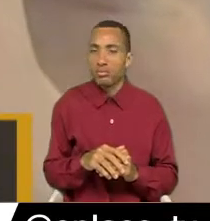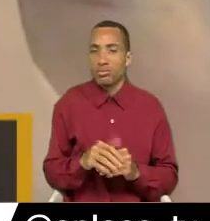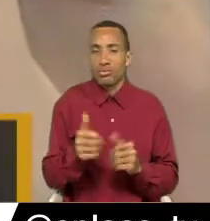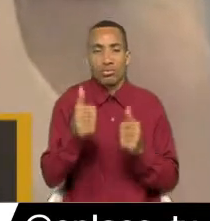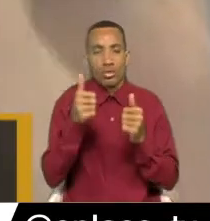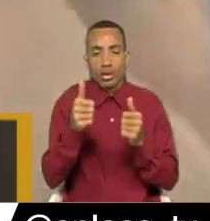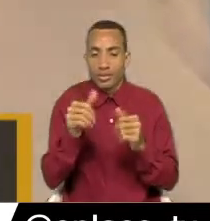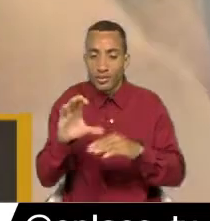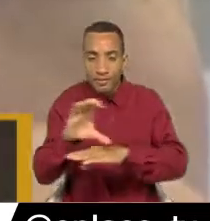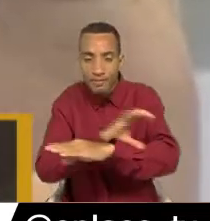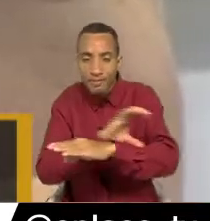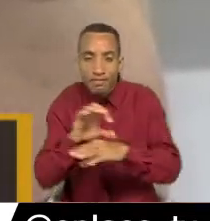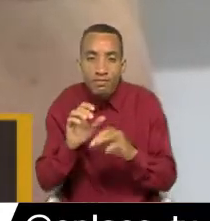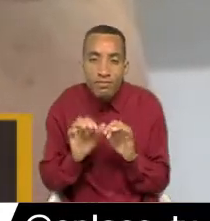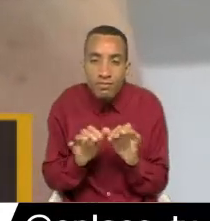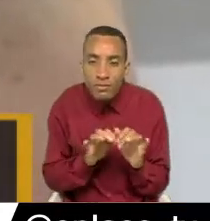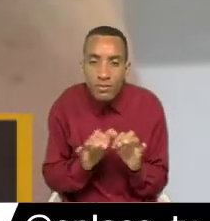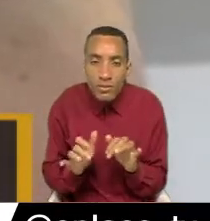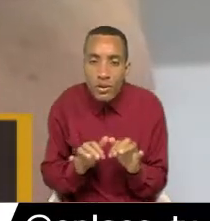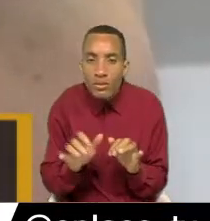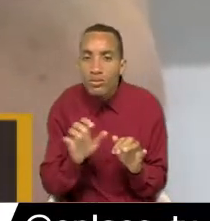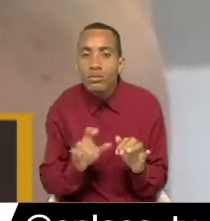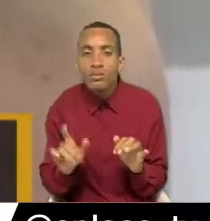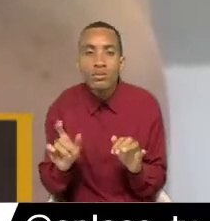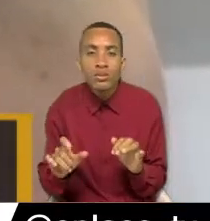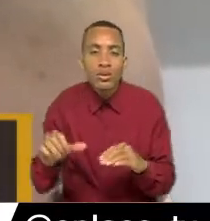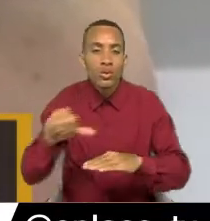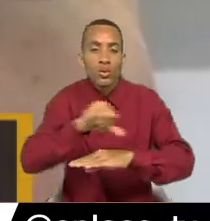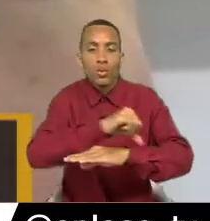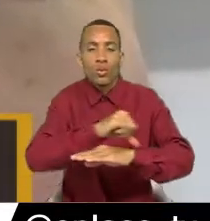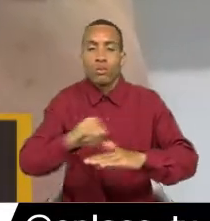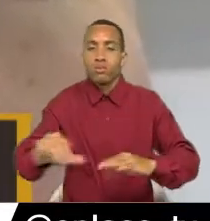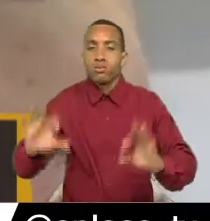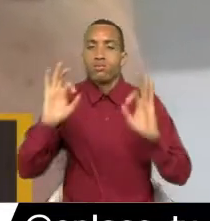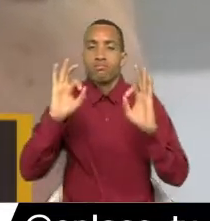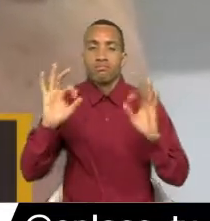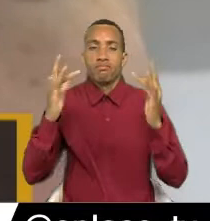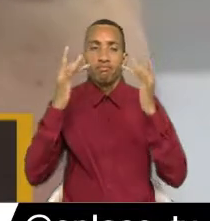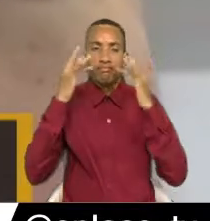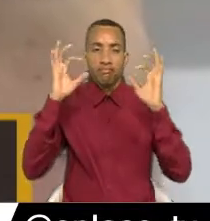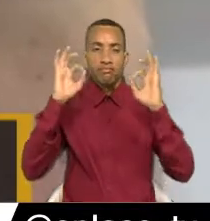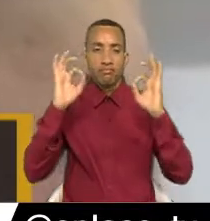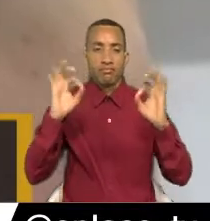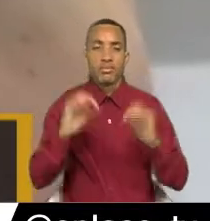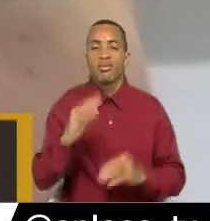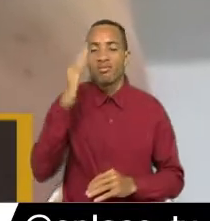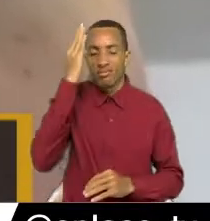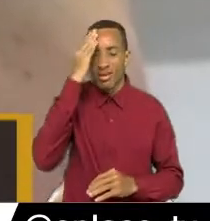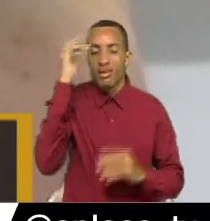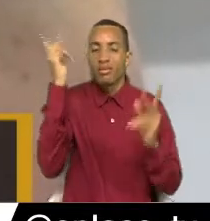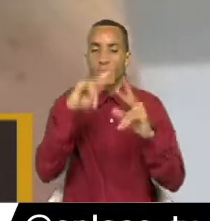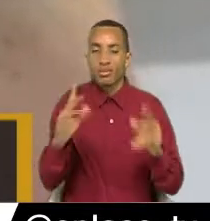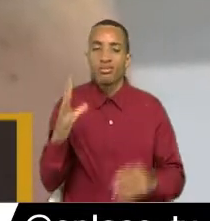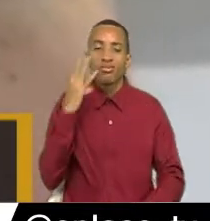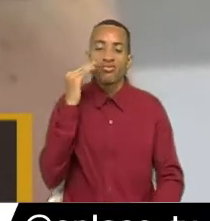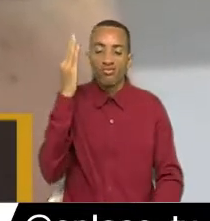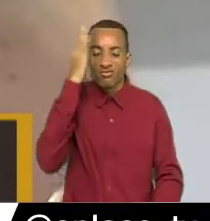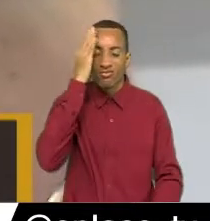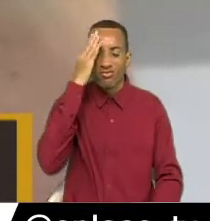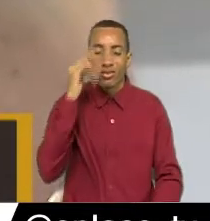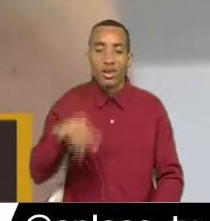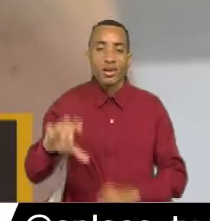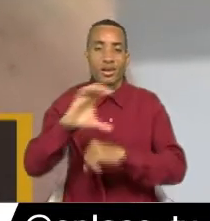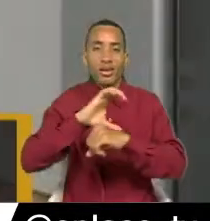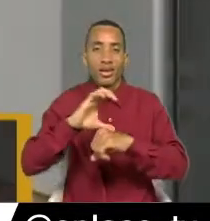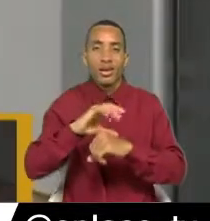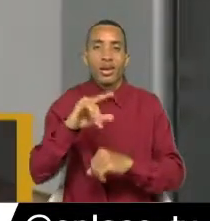computador, los resultados son óptimos, mucha gente ya en Barranca Bermeja y Bucaramanga lo sabe porque hemos hecho estas brigadas en estas ciudades y aquí